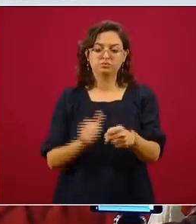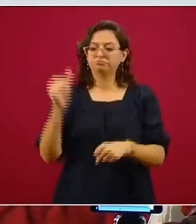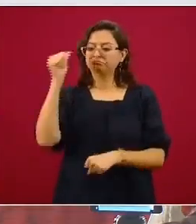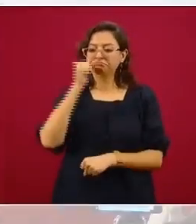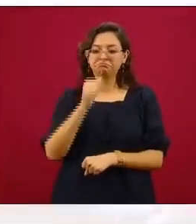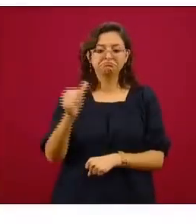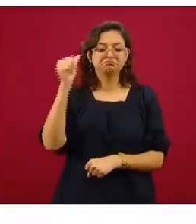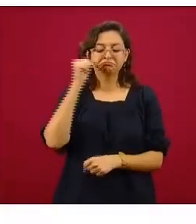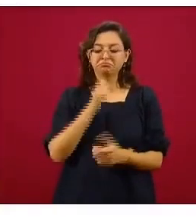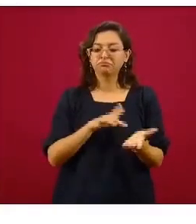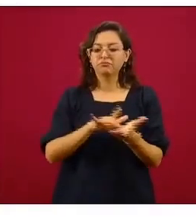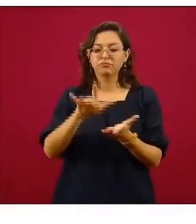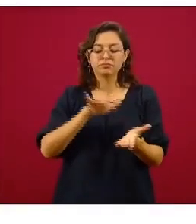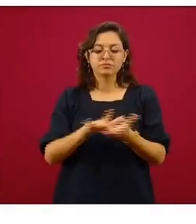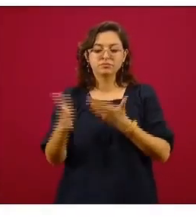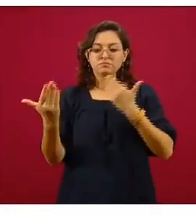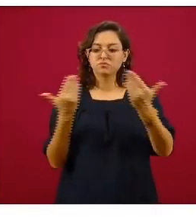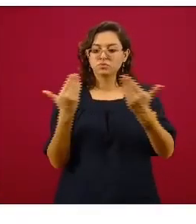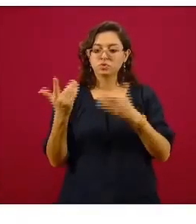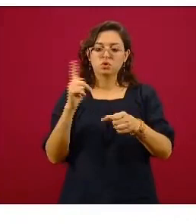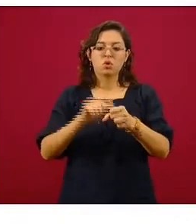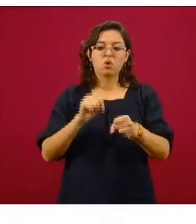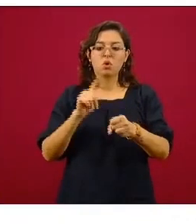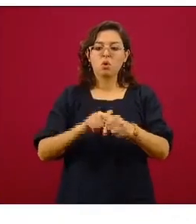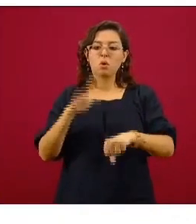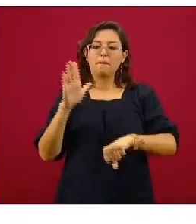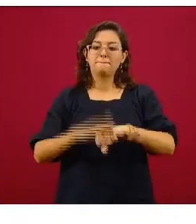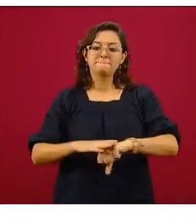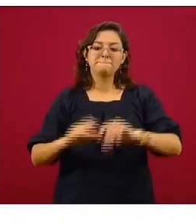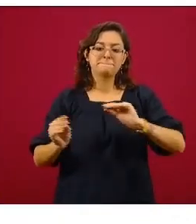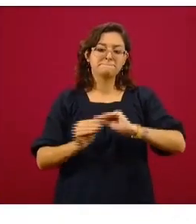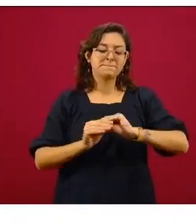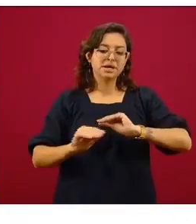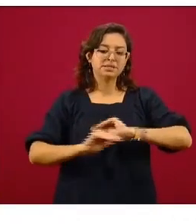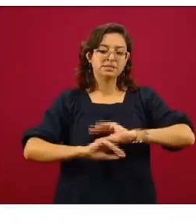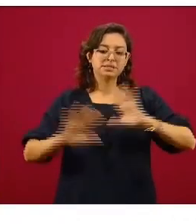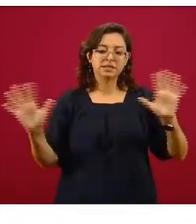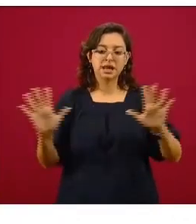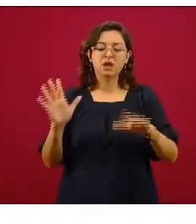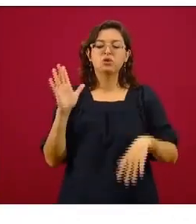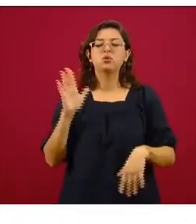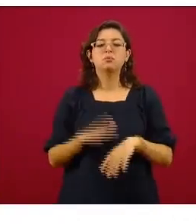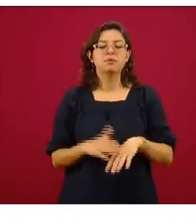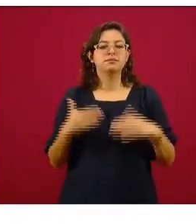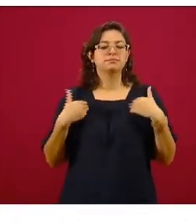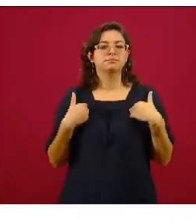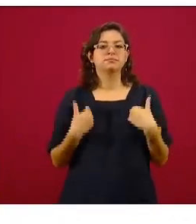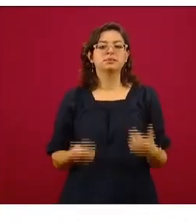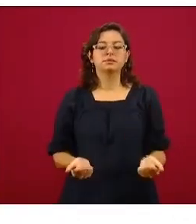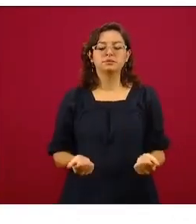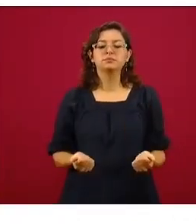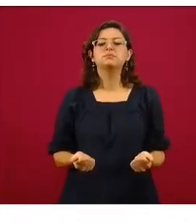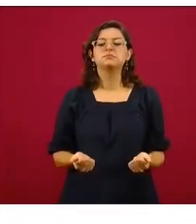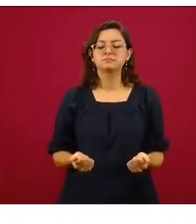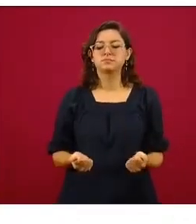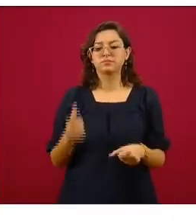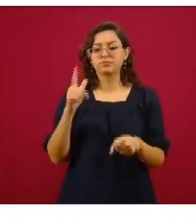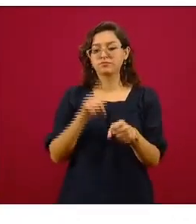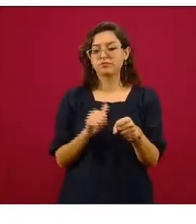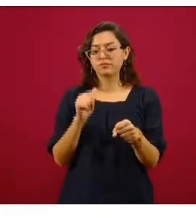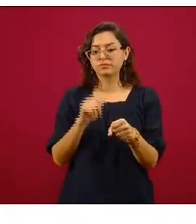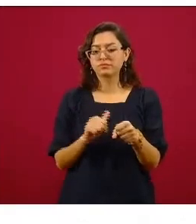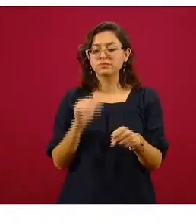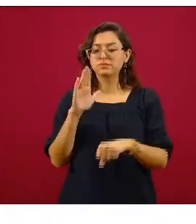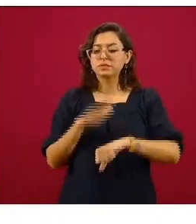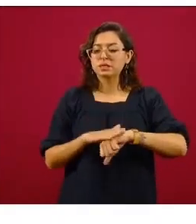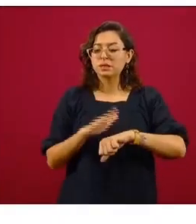están apoyando para que la información pueda ser comunicada siempre de una mejor manera. Es una escala de colores un